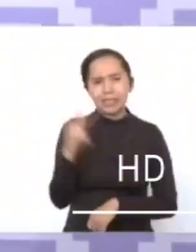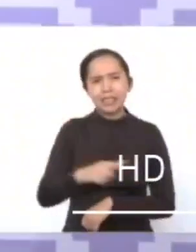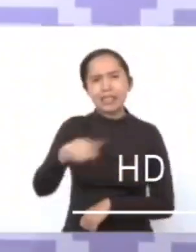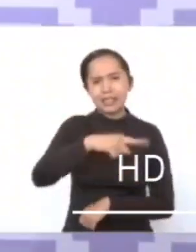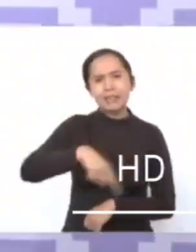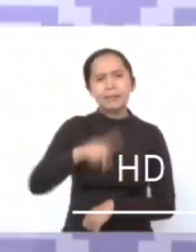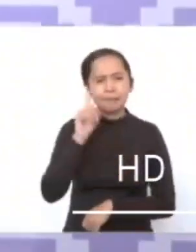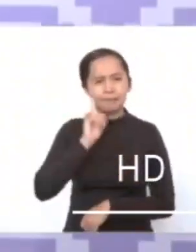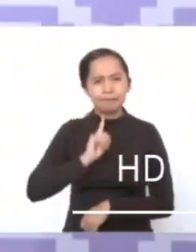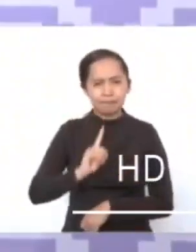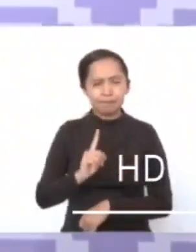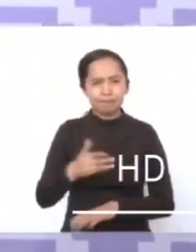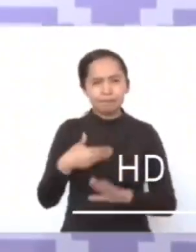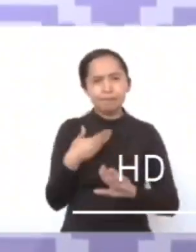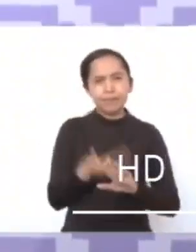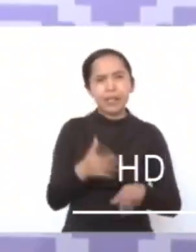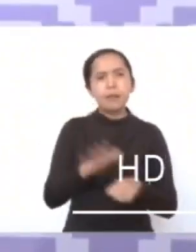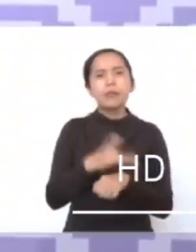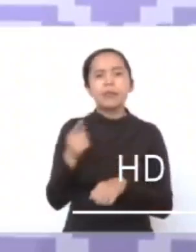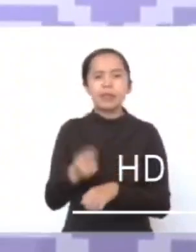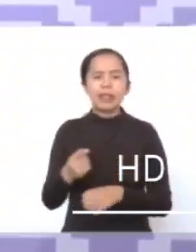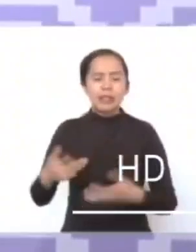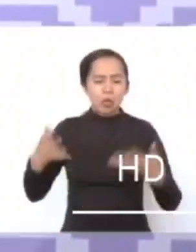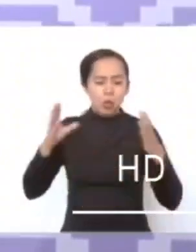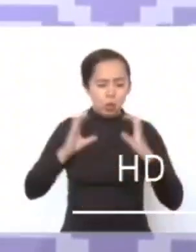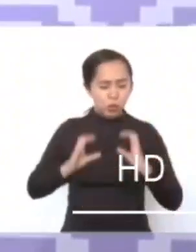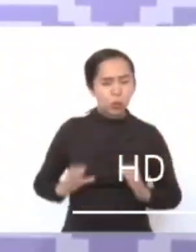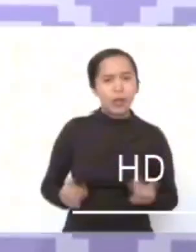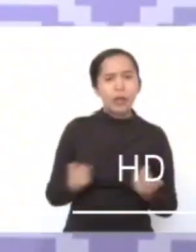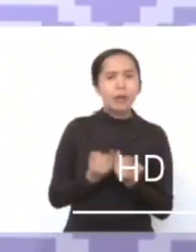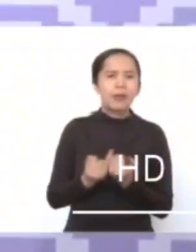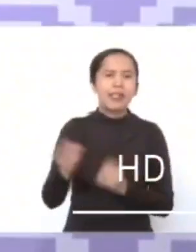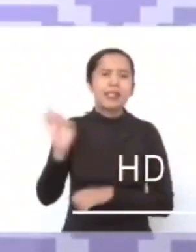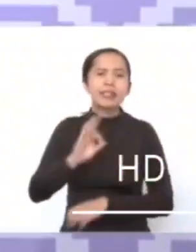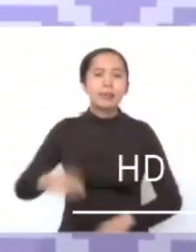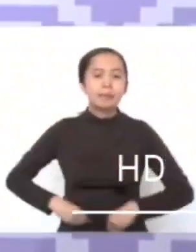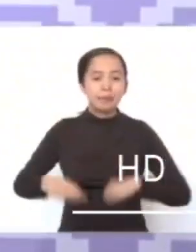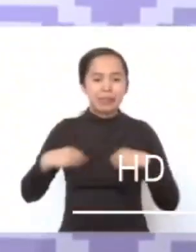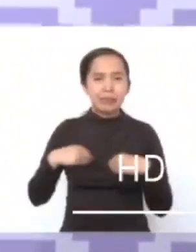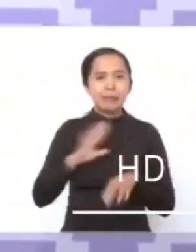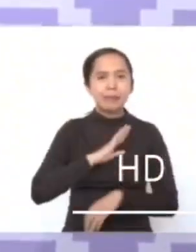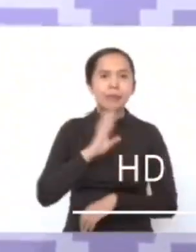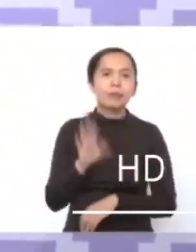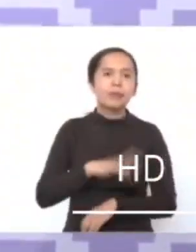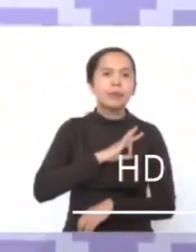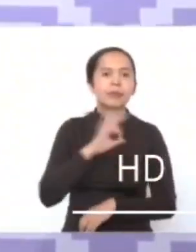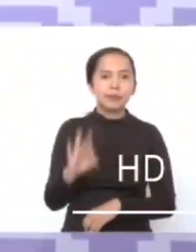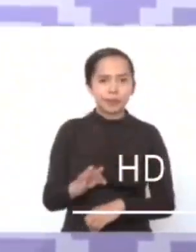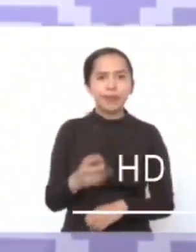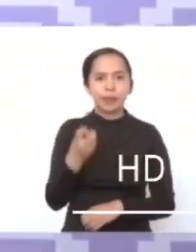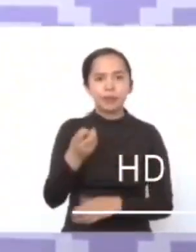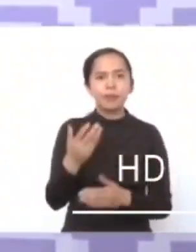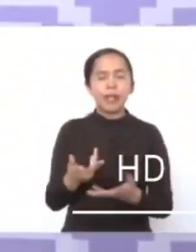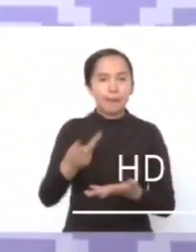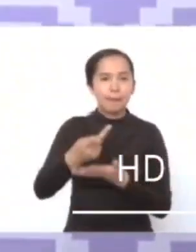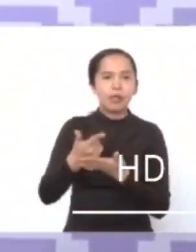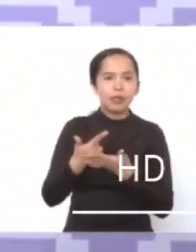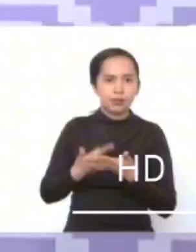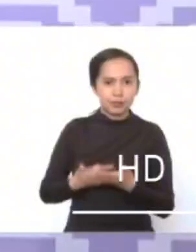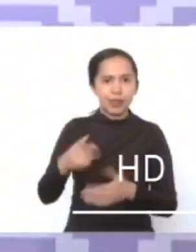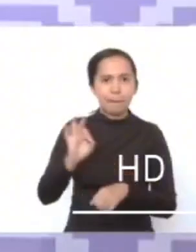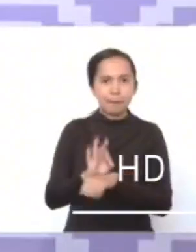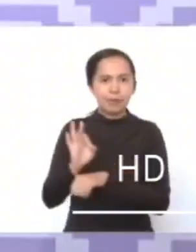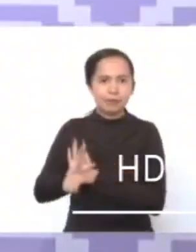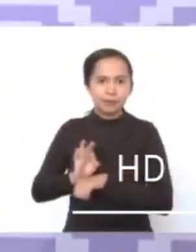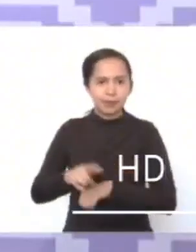situación de violencia, porque comprometen su integridad física y hasta su vida. Como parte del apoyo del programa de bienestar para